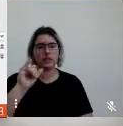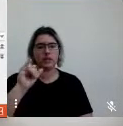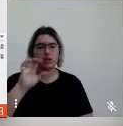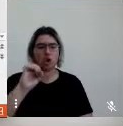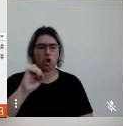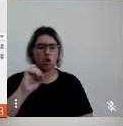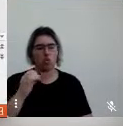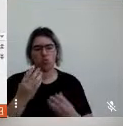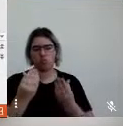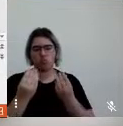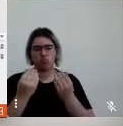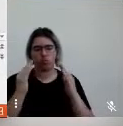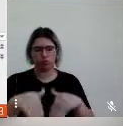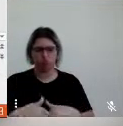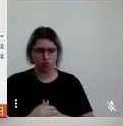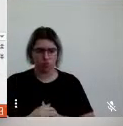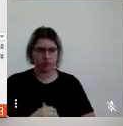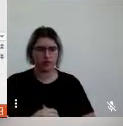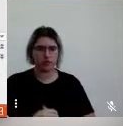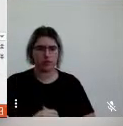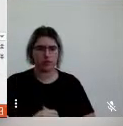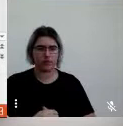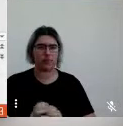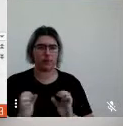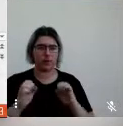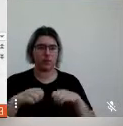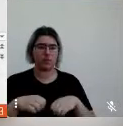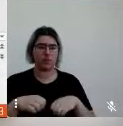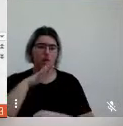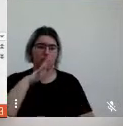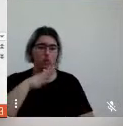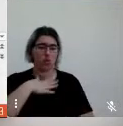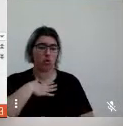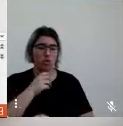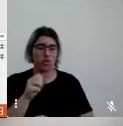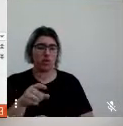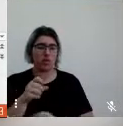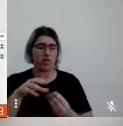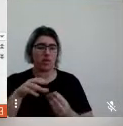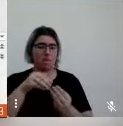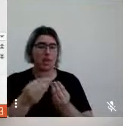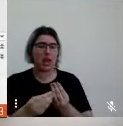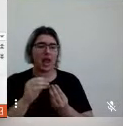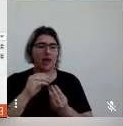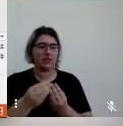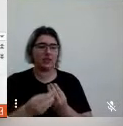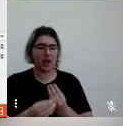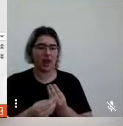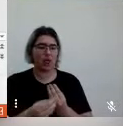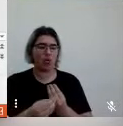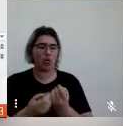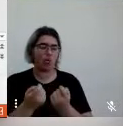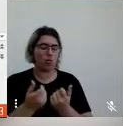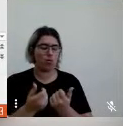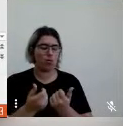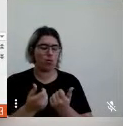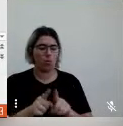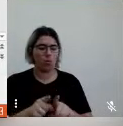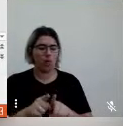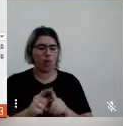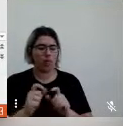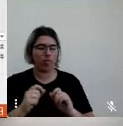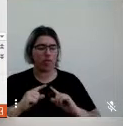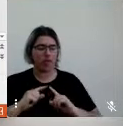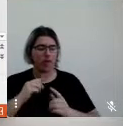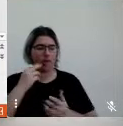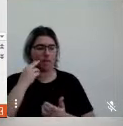potasio, Vale, ¿vale? porque yo como muchos plátanos y estoy un poco